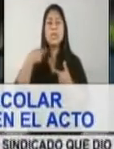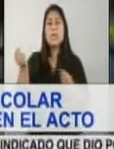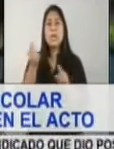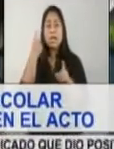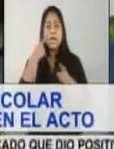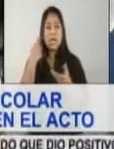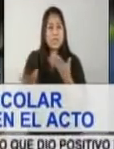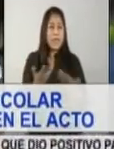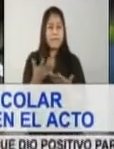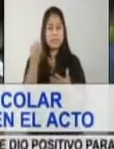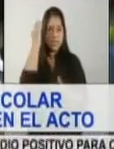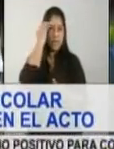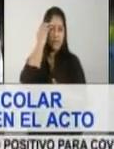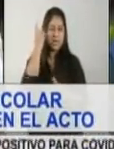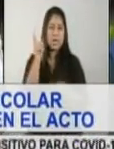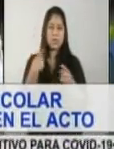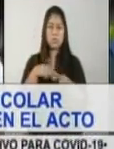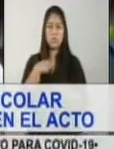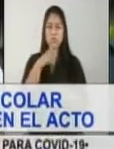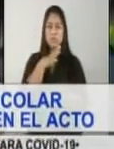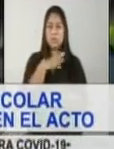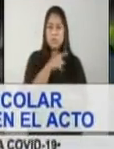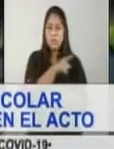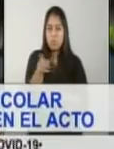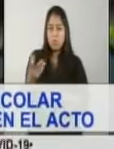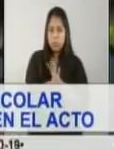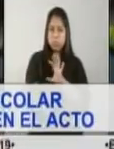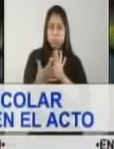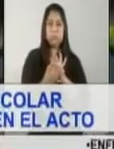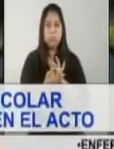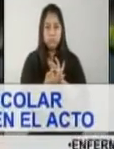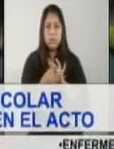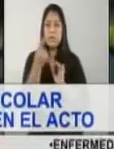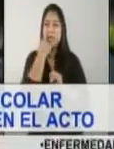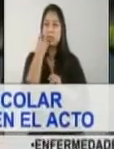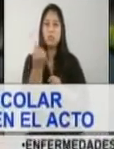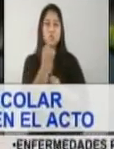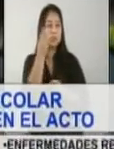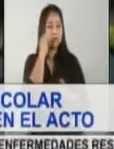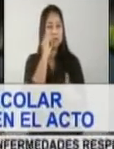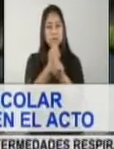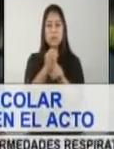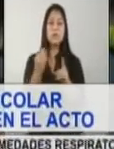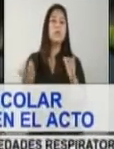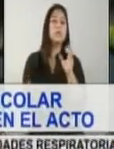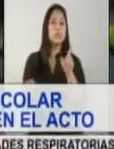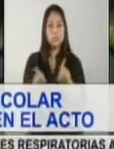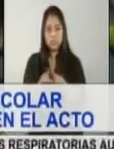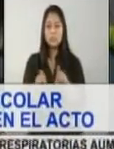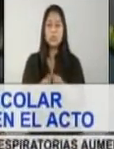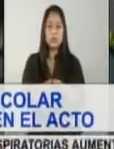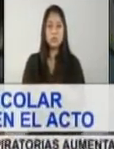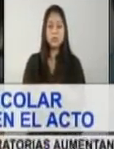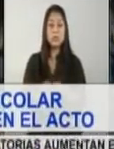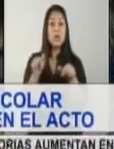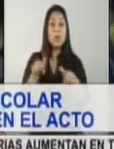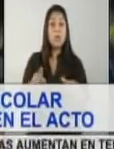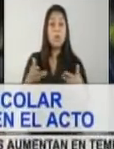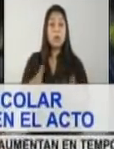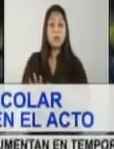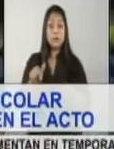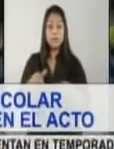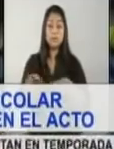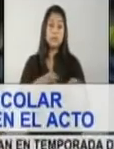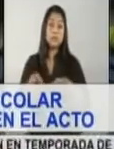capacidad que sé que tenemos de unirnos, de principiar a buscar objetivos comunes? Y hoy esta